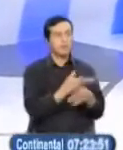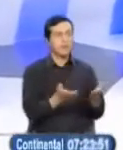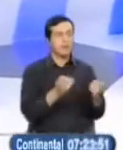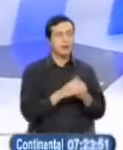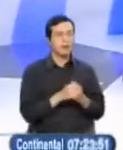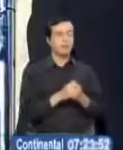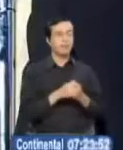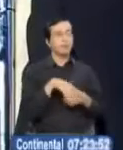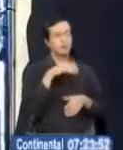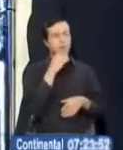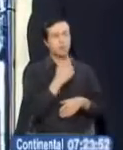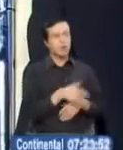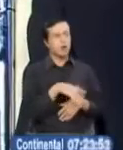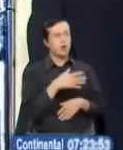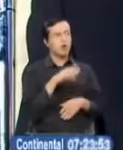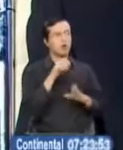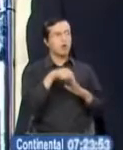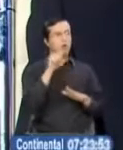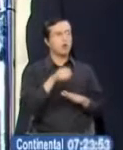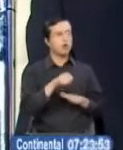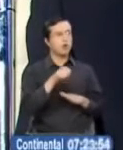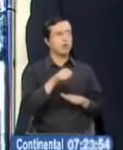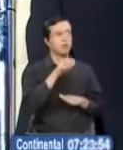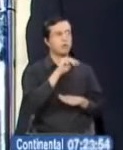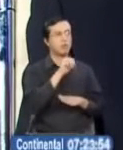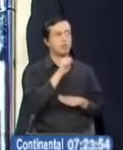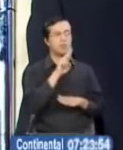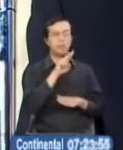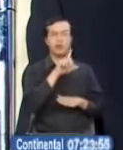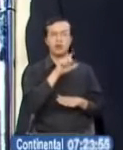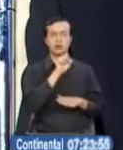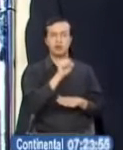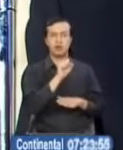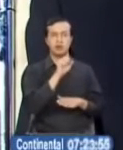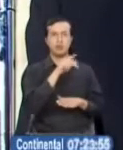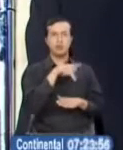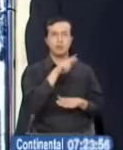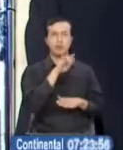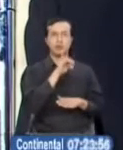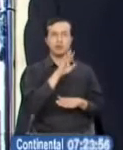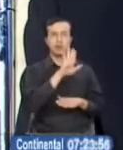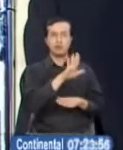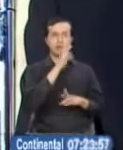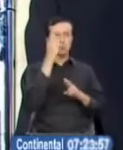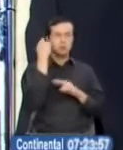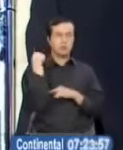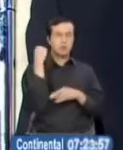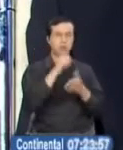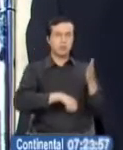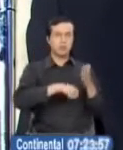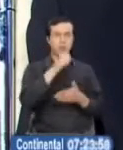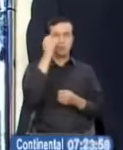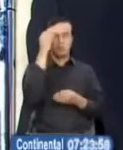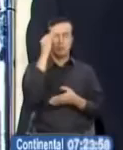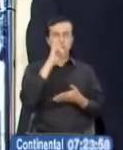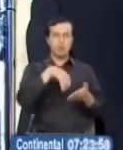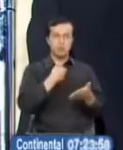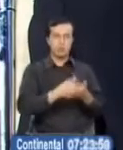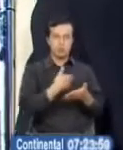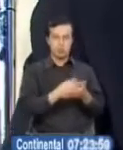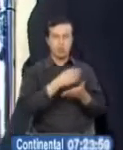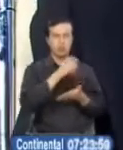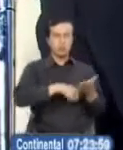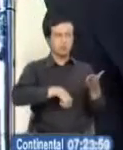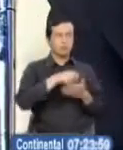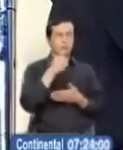que asombra que el abogado de Petroecuador, Marcelo Patricio Reyes López, funcionario responsable de aprobar los informes jurídicos para la suscripción